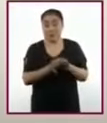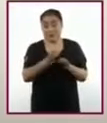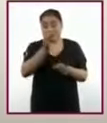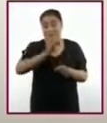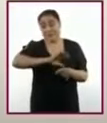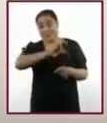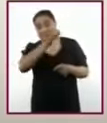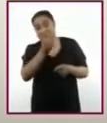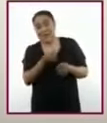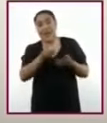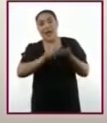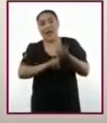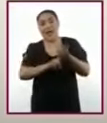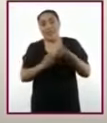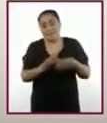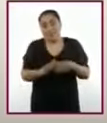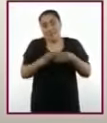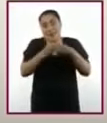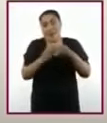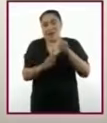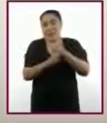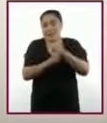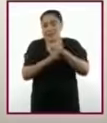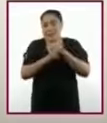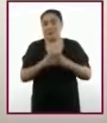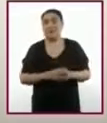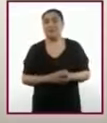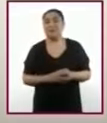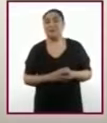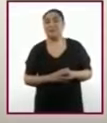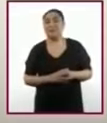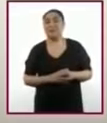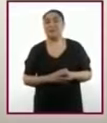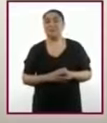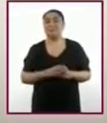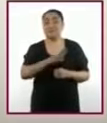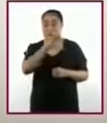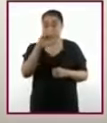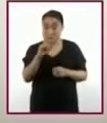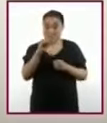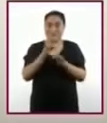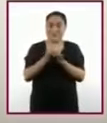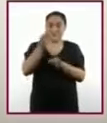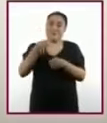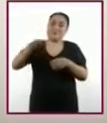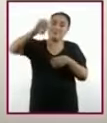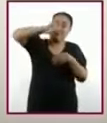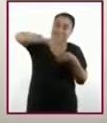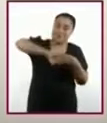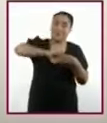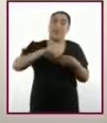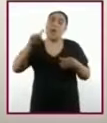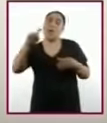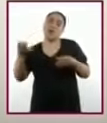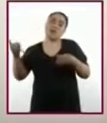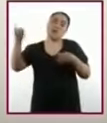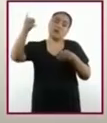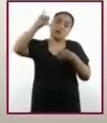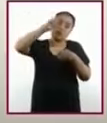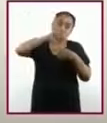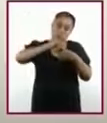un vaso de laboratorio. Introducimos el tubo de ensayo en el tubo del embudo. Vertimos agua en el vaso